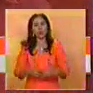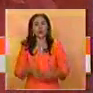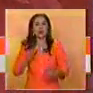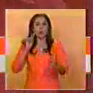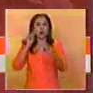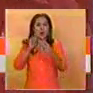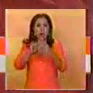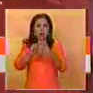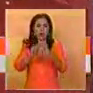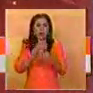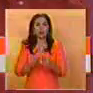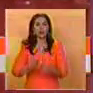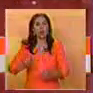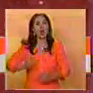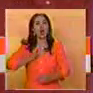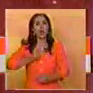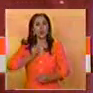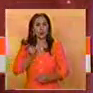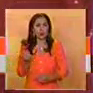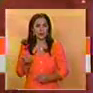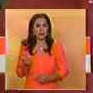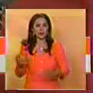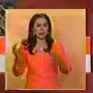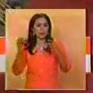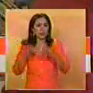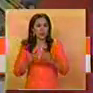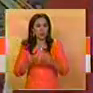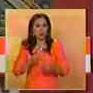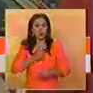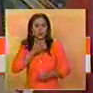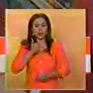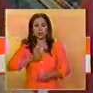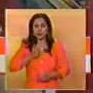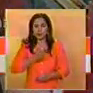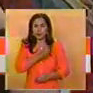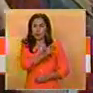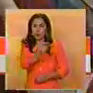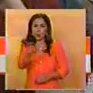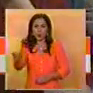mira a su aprovechamiento en función del bienestar del pueblo.